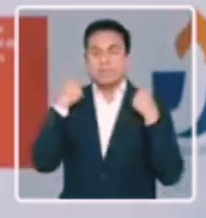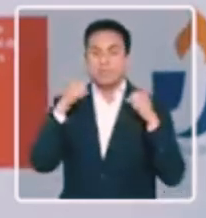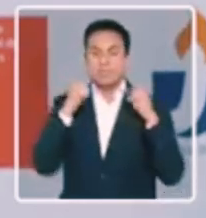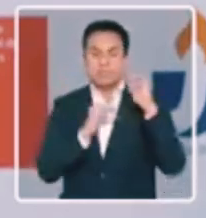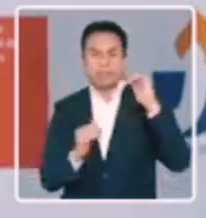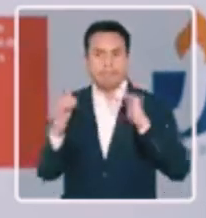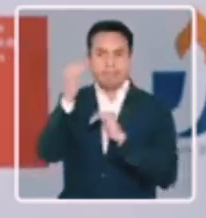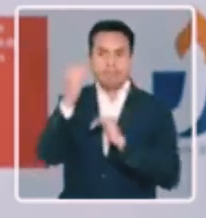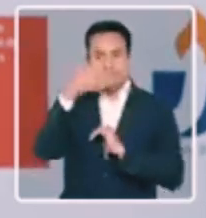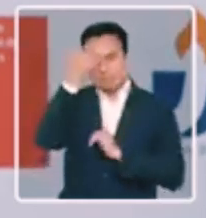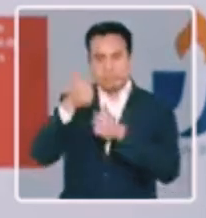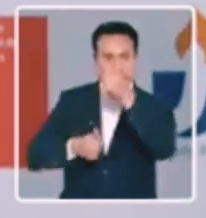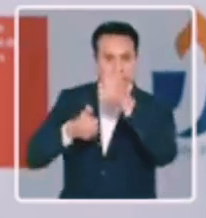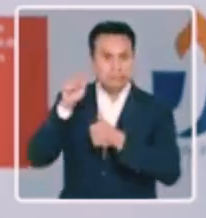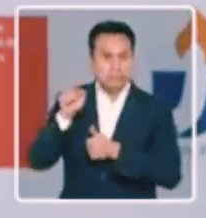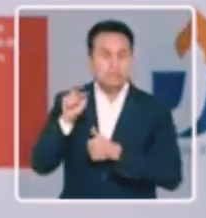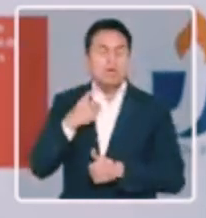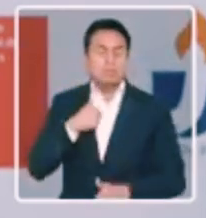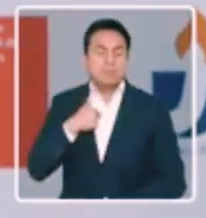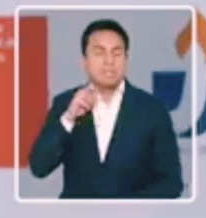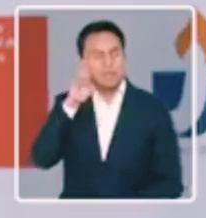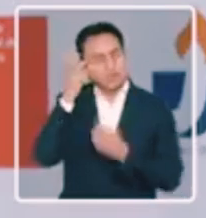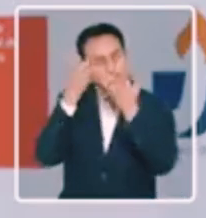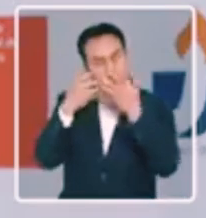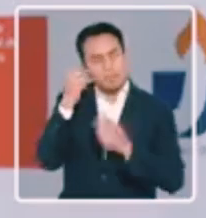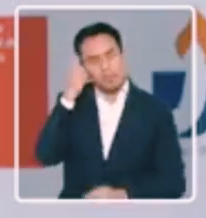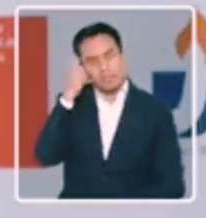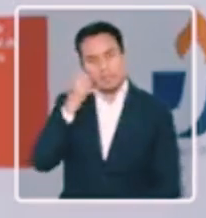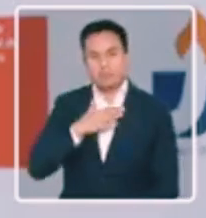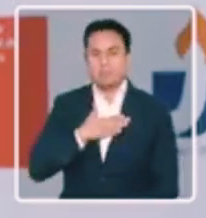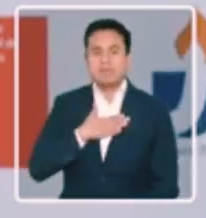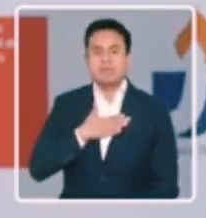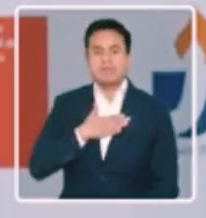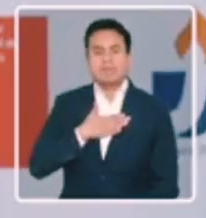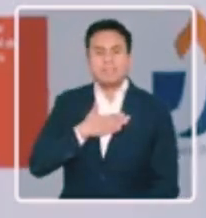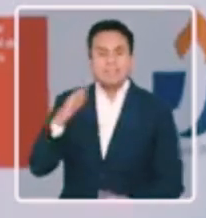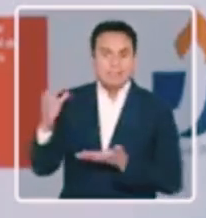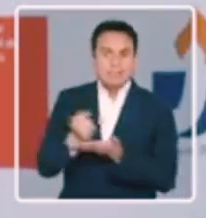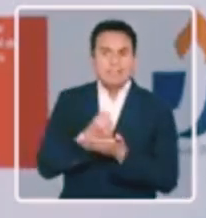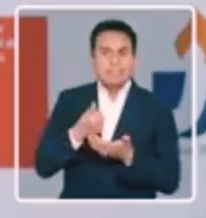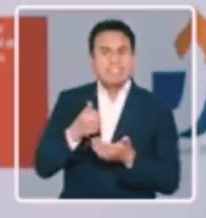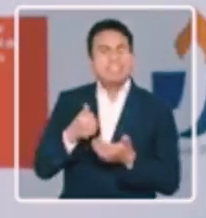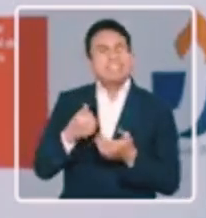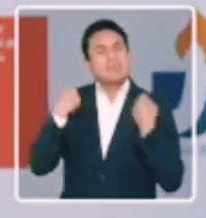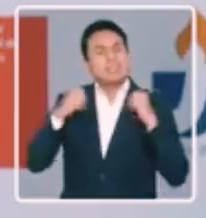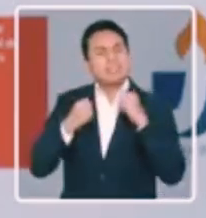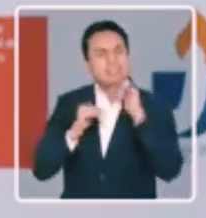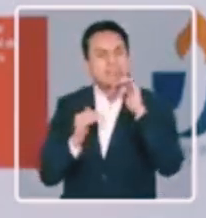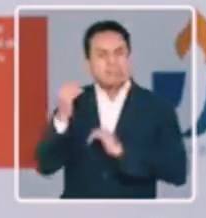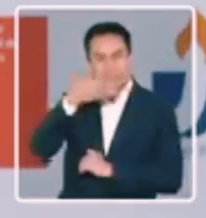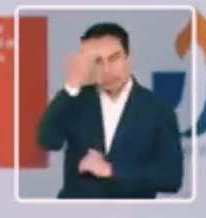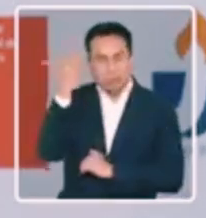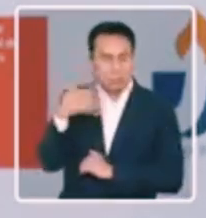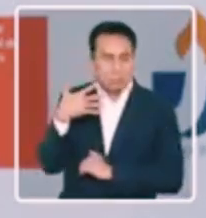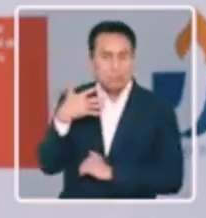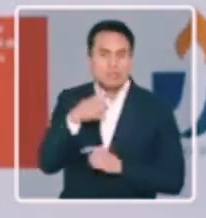de élite y Esto para mí es una reflexión importante para llegar a ser deportista de élite hay un esfuerzo y un